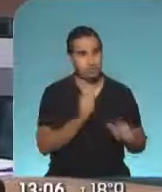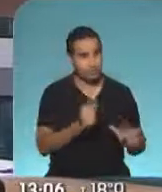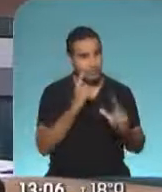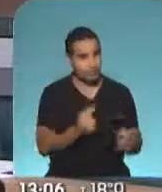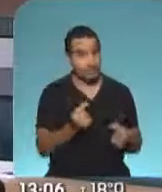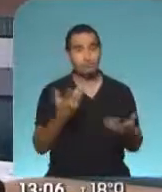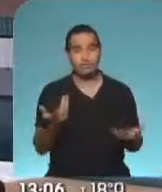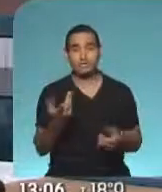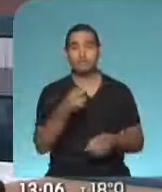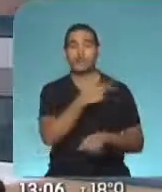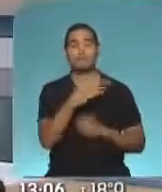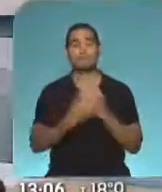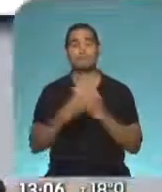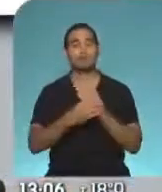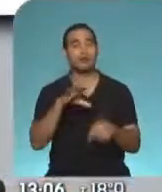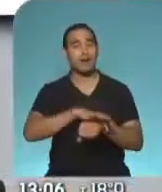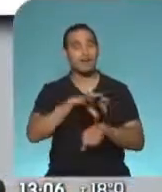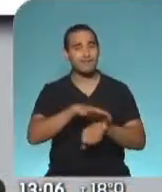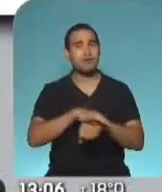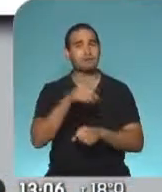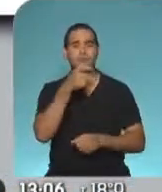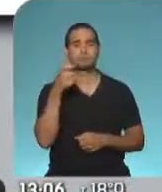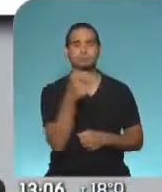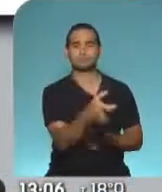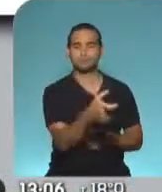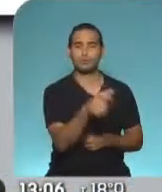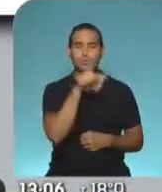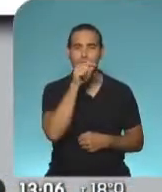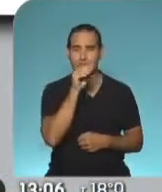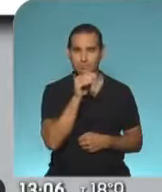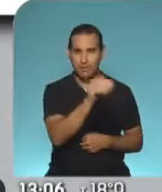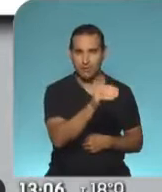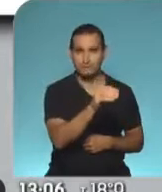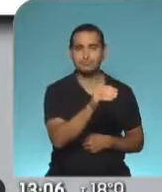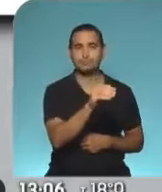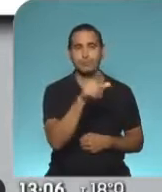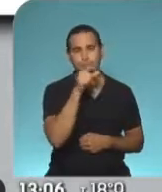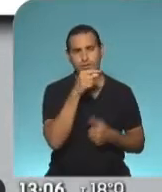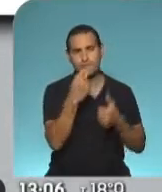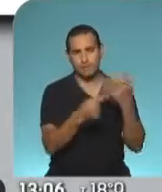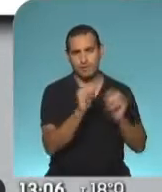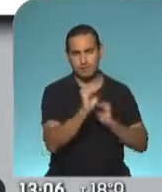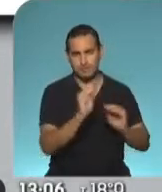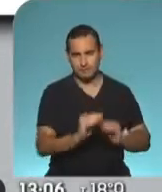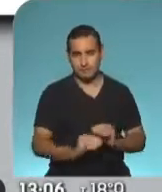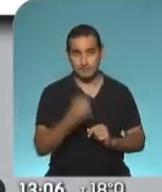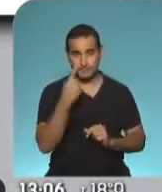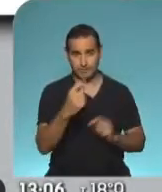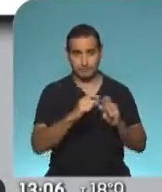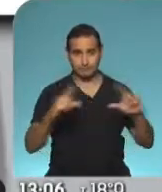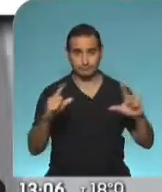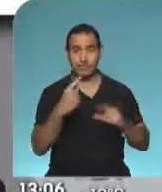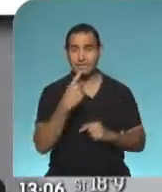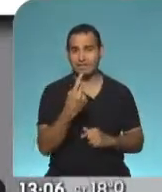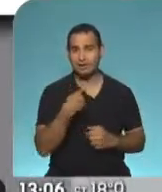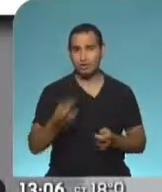el jefe de gabinete, Santiago Cafiero, respondió a través de Twitter, con un hilo de tweets. Vamos a repasar algunos de ellos. El principal: no se trata